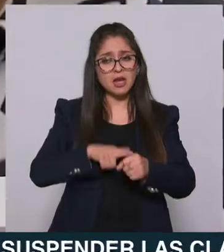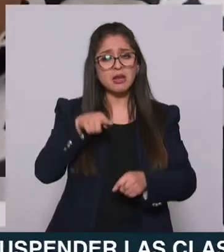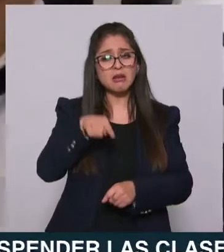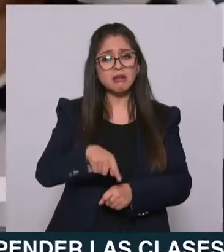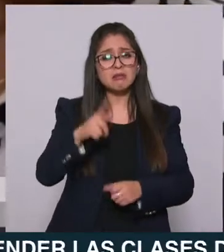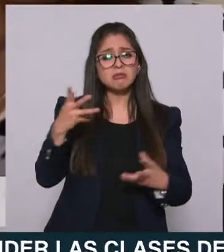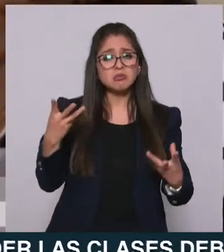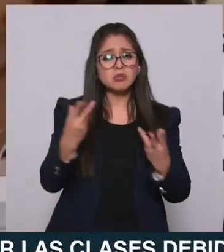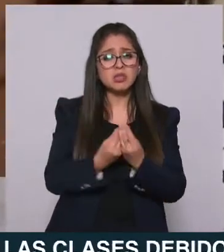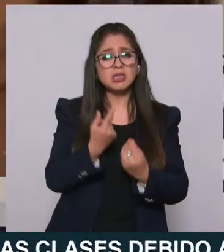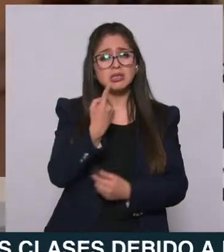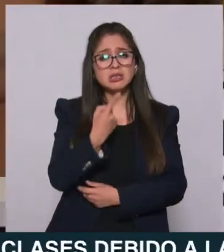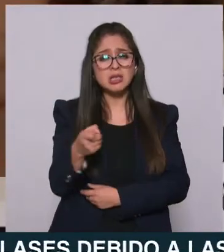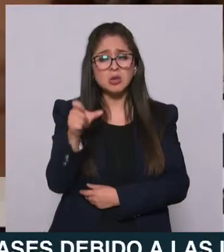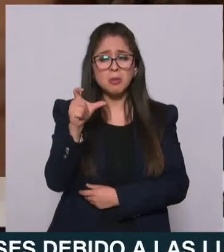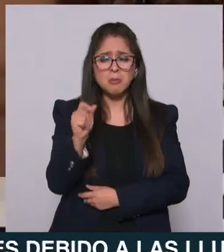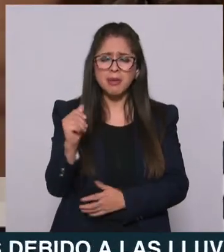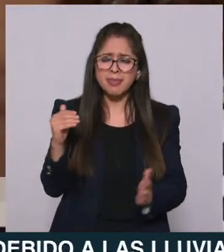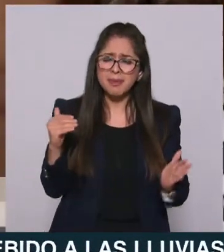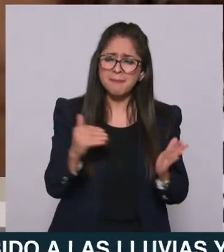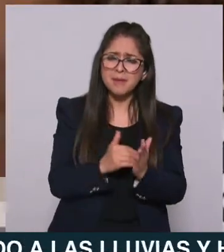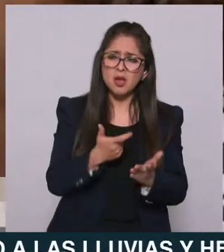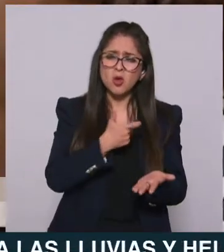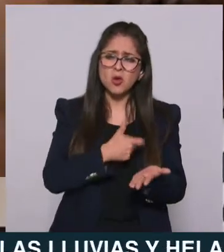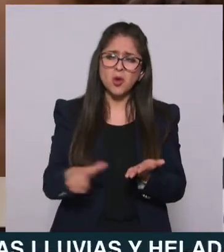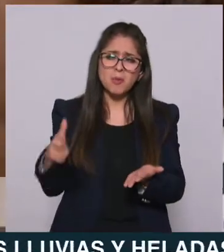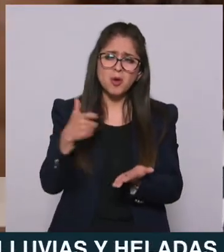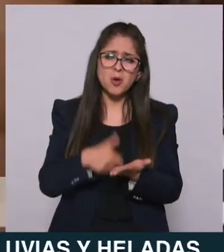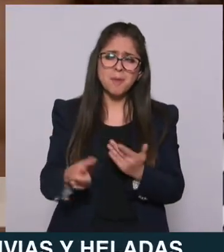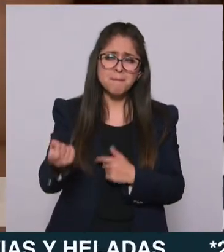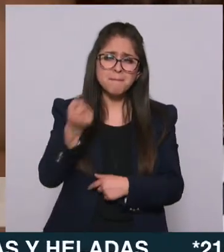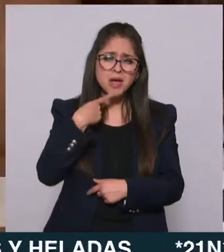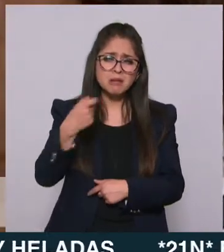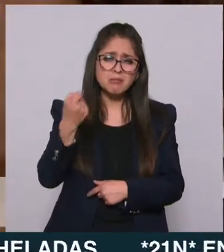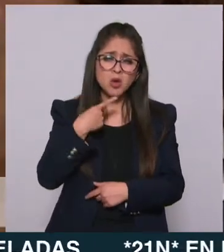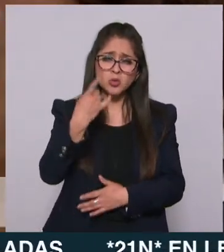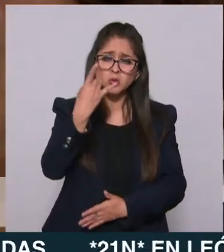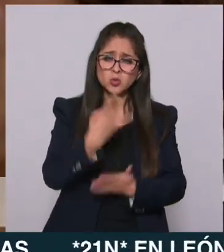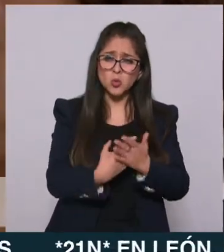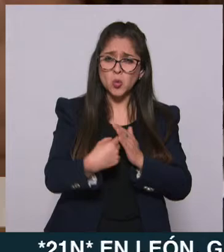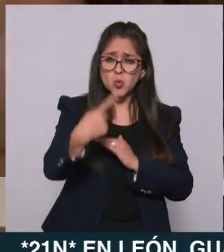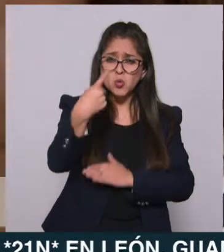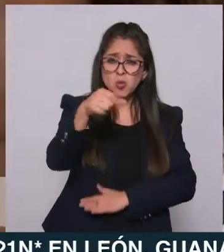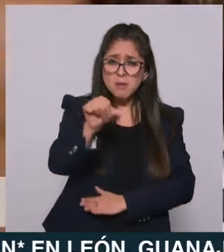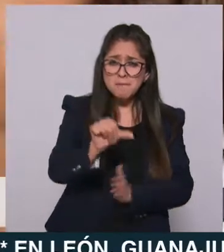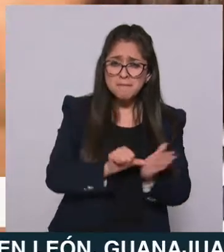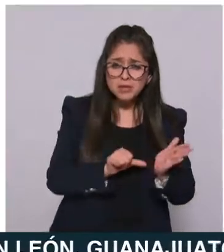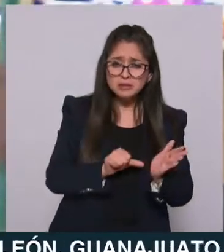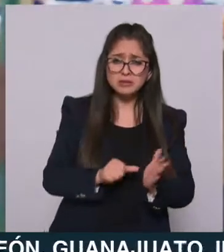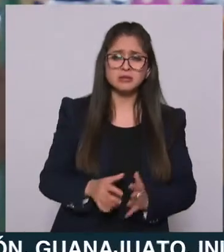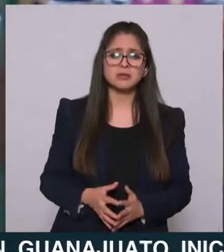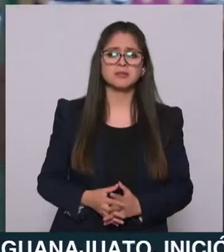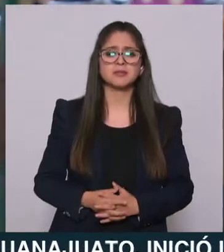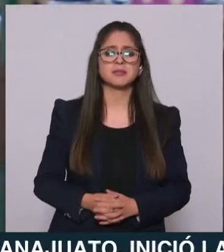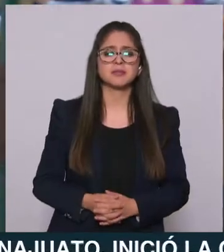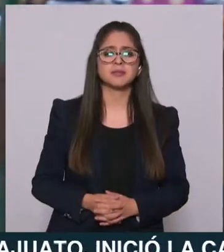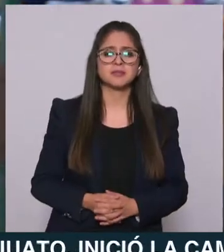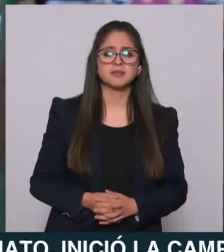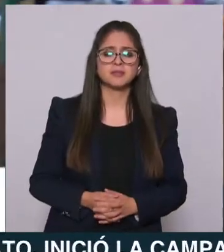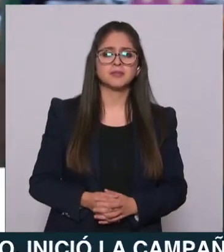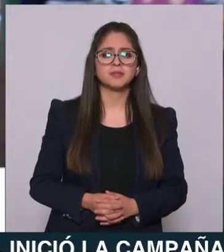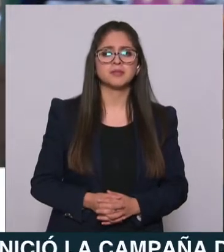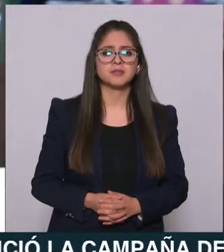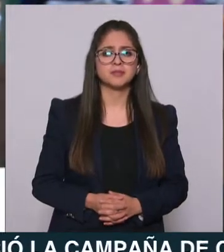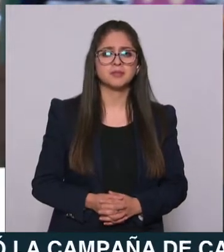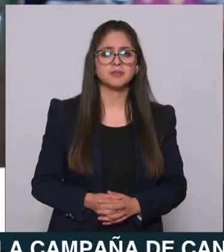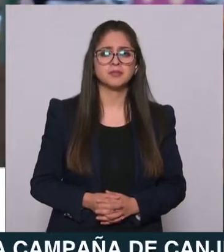hasta 120,000 pesos en medicamentos que solo alcanzan para un mes de tratamiento. Ahorita me han